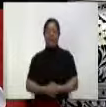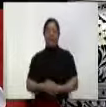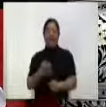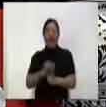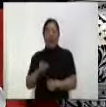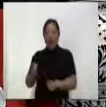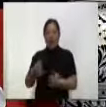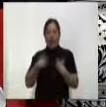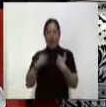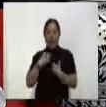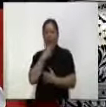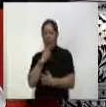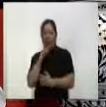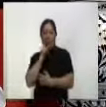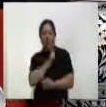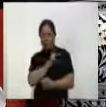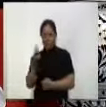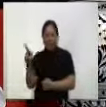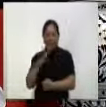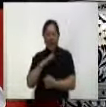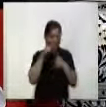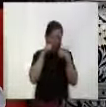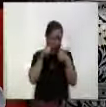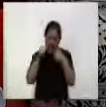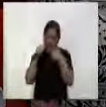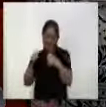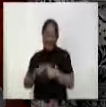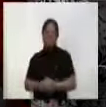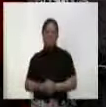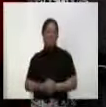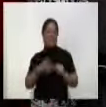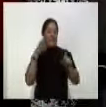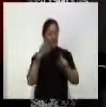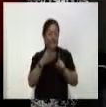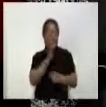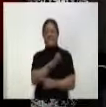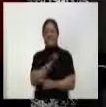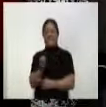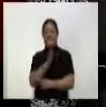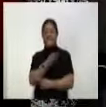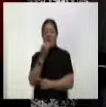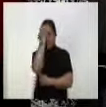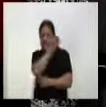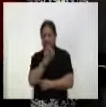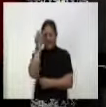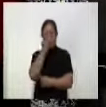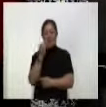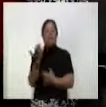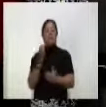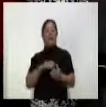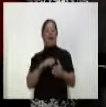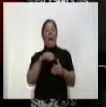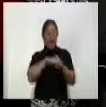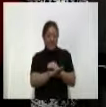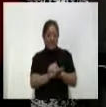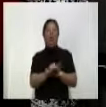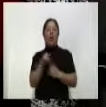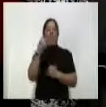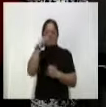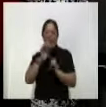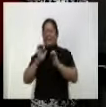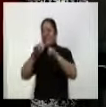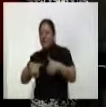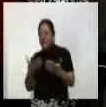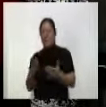y los jóvenes tlaxcaltecas pues se encuentran atentos, ¿no?, con respecto a las fechas de los exámenes de admisión, en dónde es que se pueden